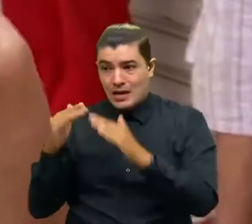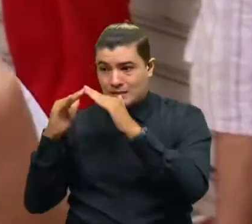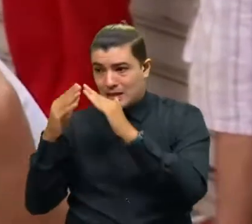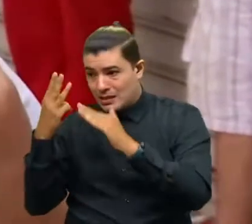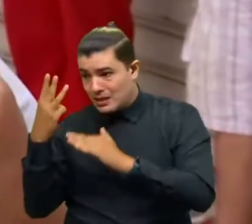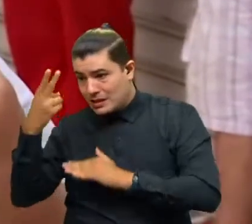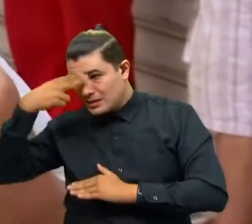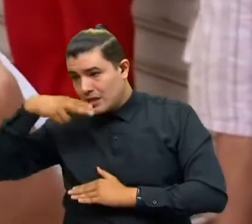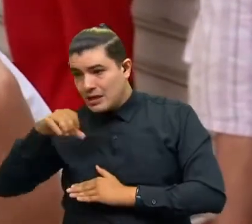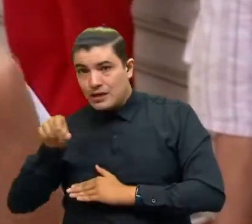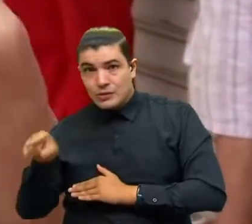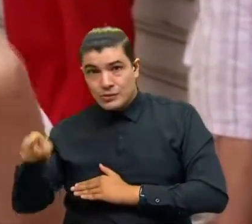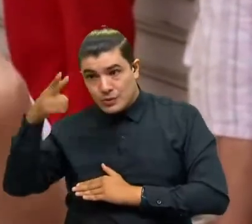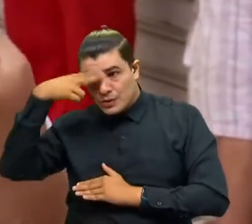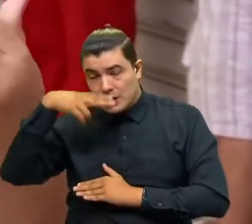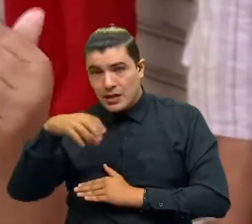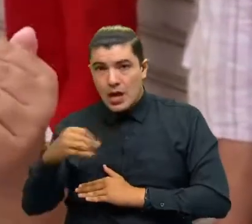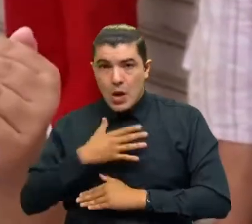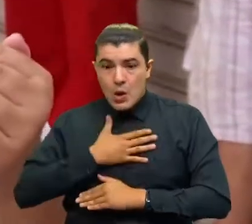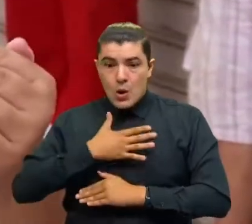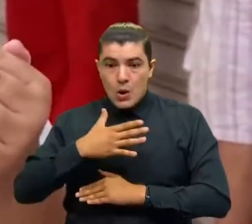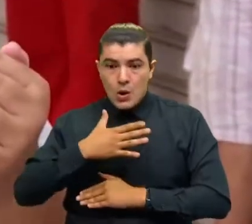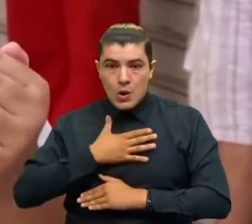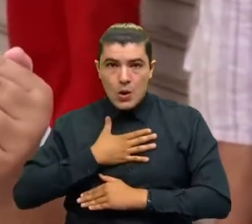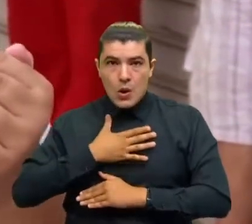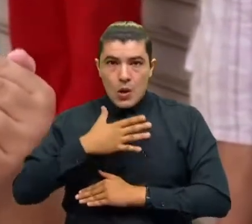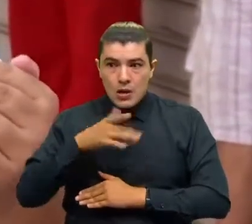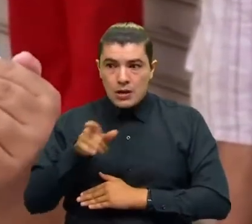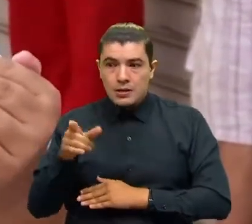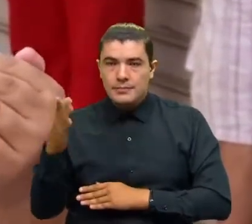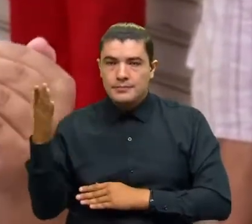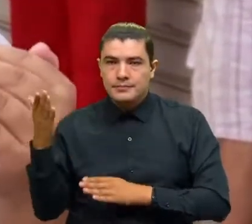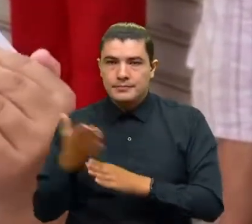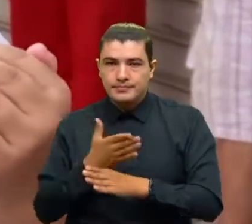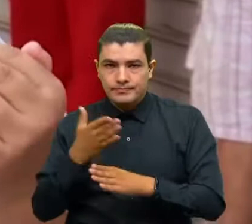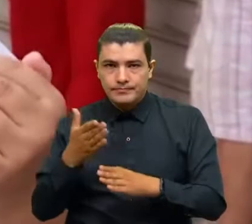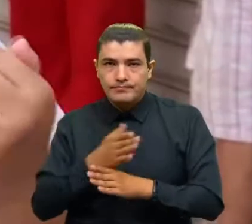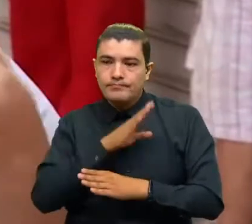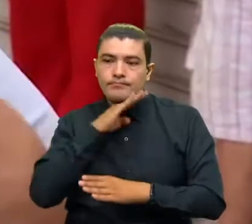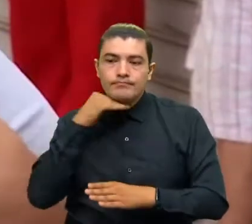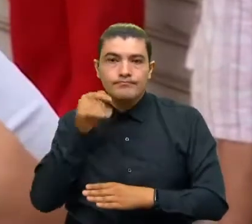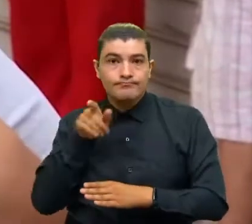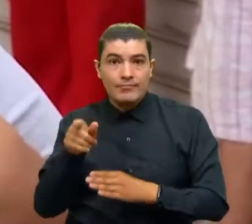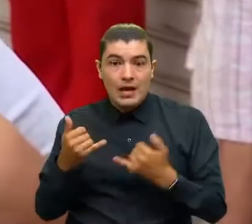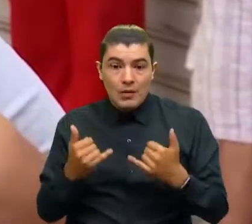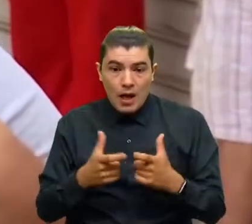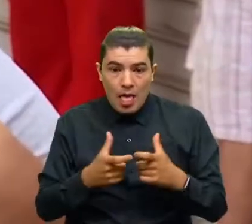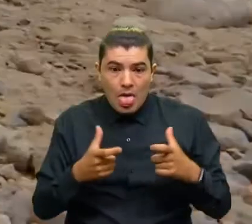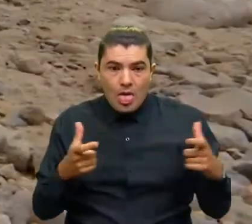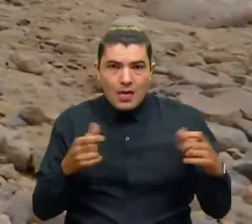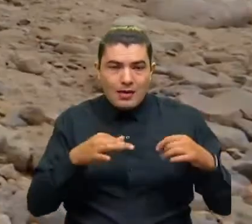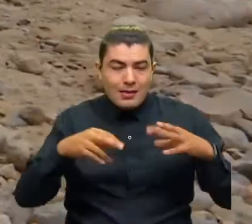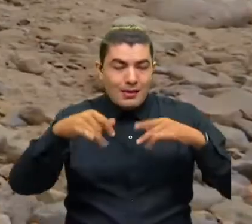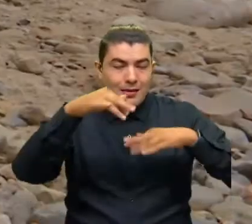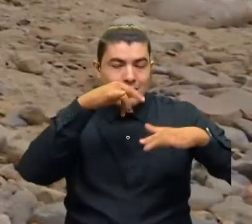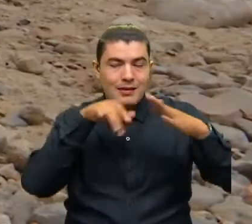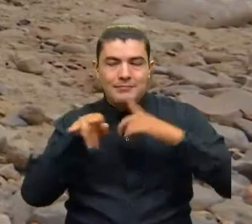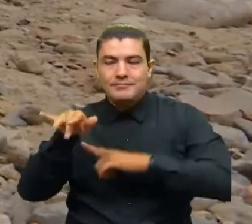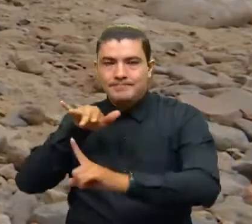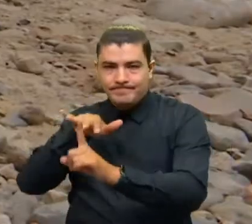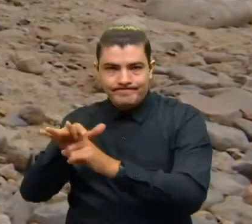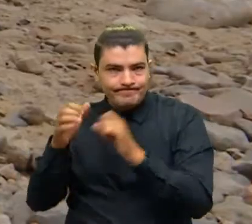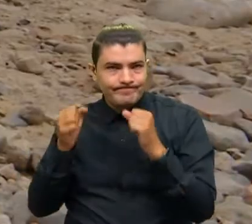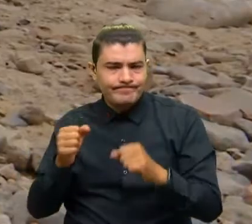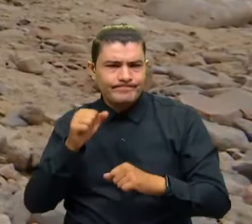son asmáticos y realmente ellos llevan un proceso de asma y esto le perjudica enormemente. Y reinando este